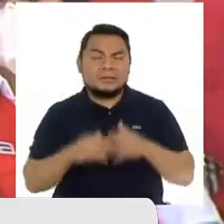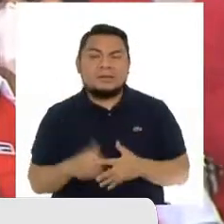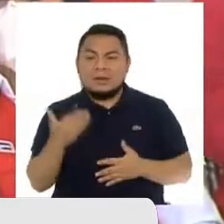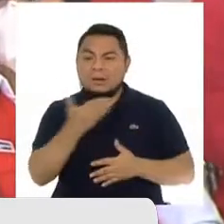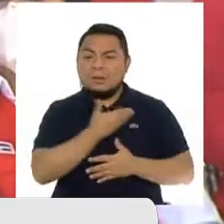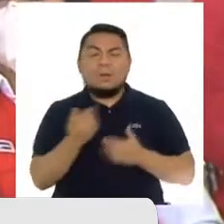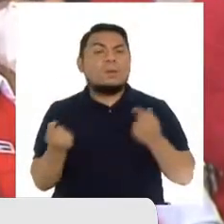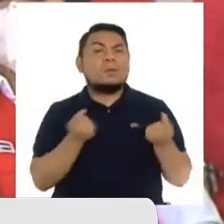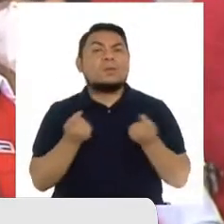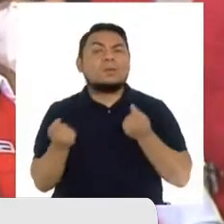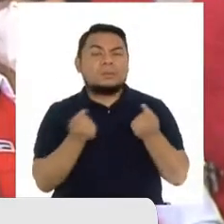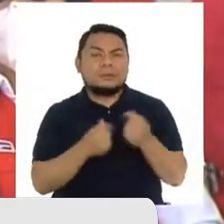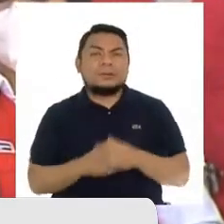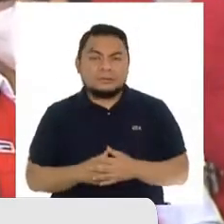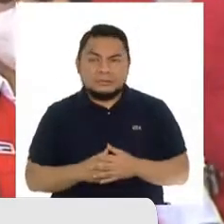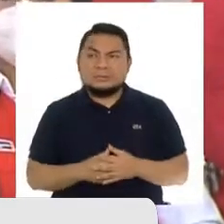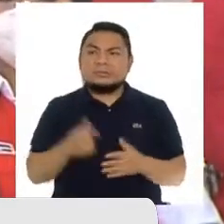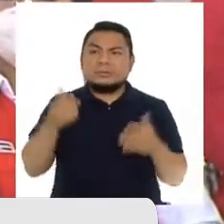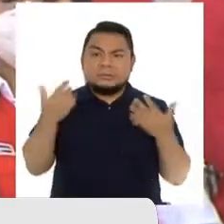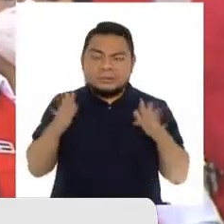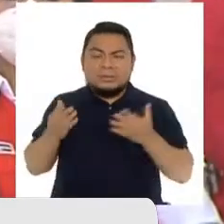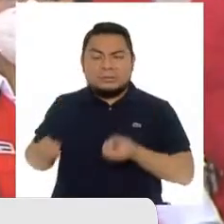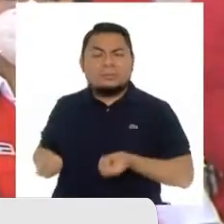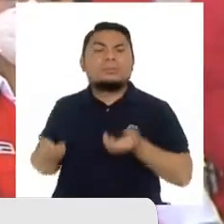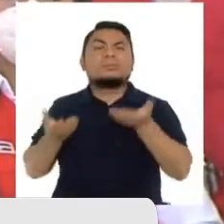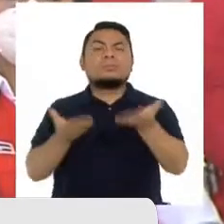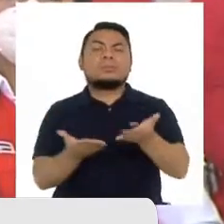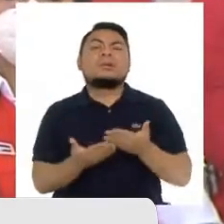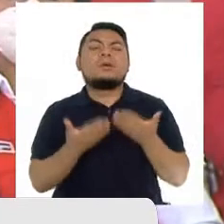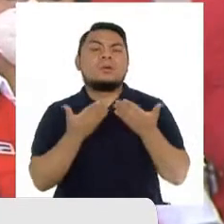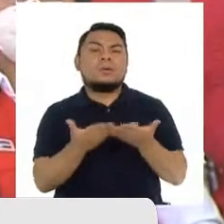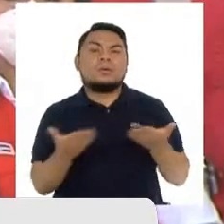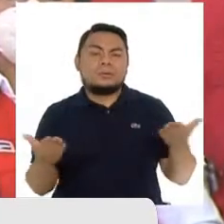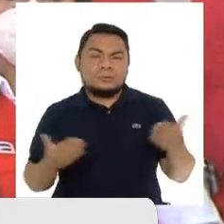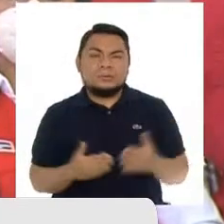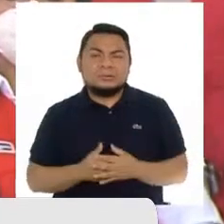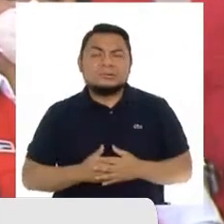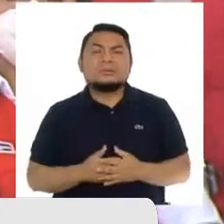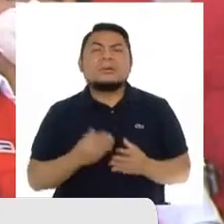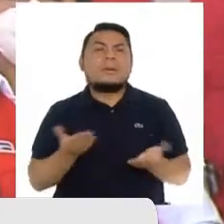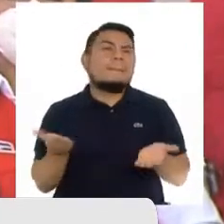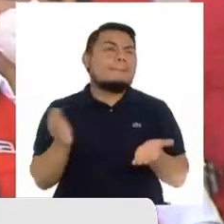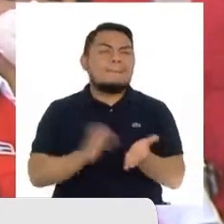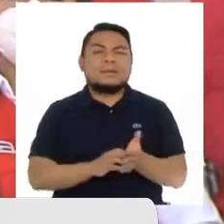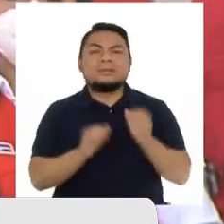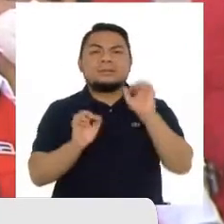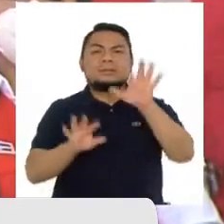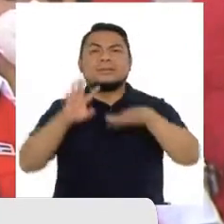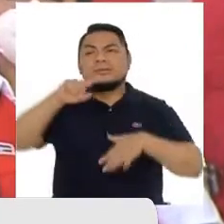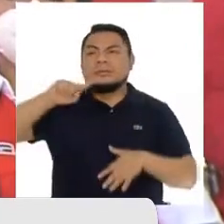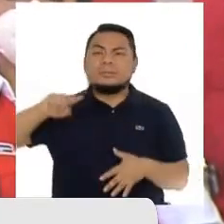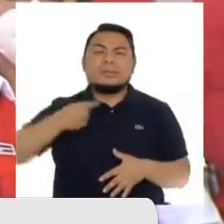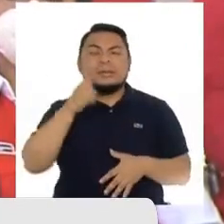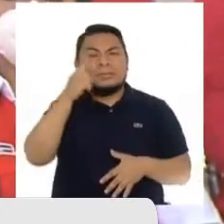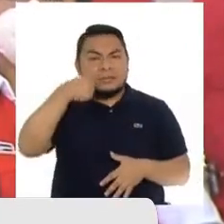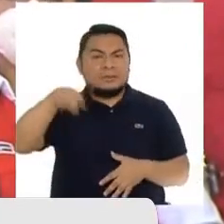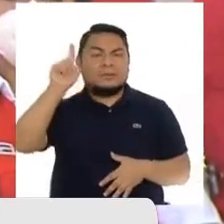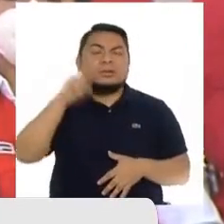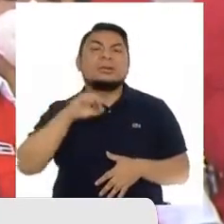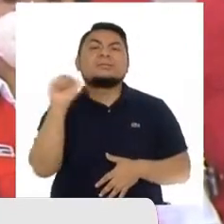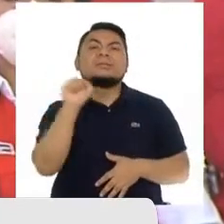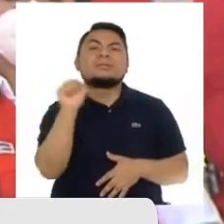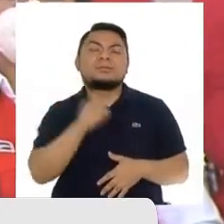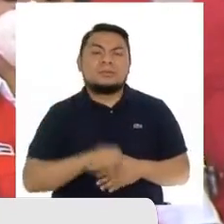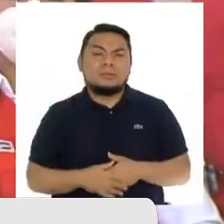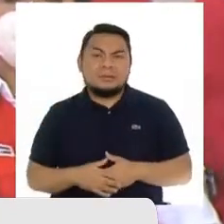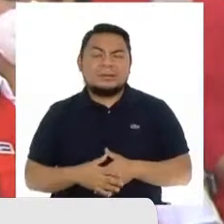gobierno hemos trasladado recursos por más de 14 mil millones de soles